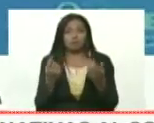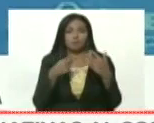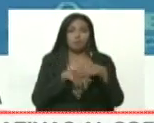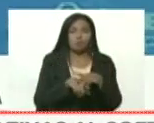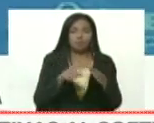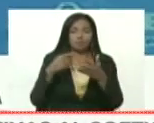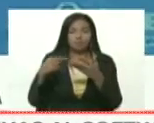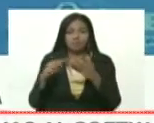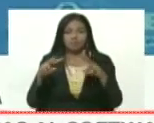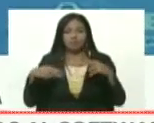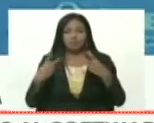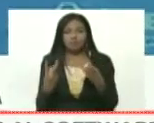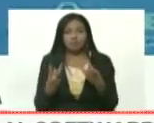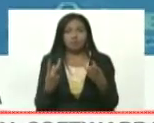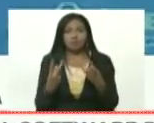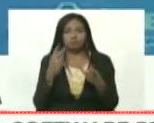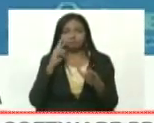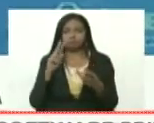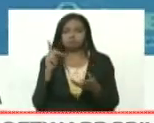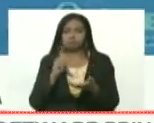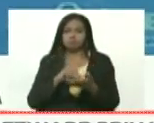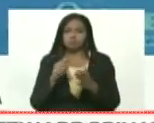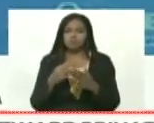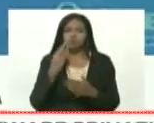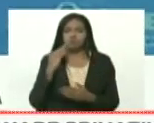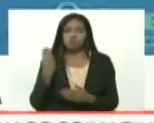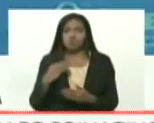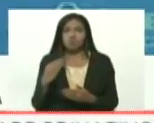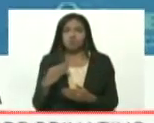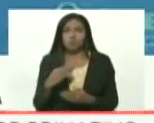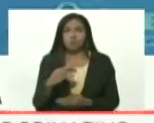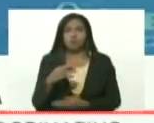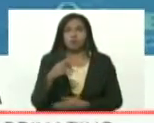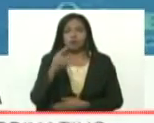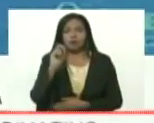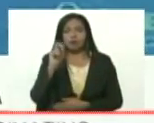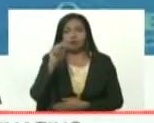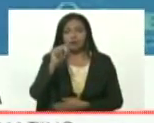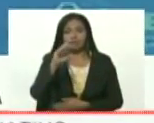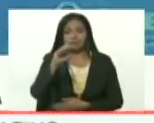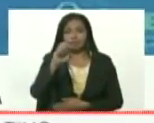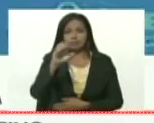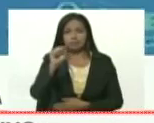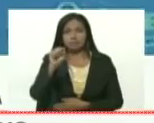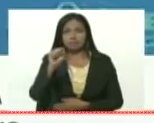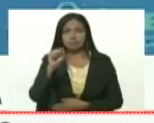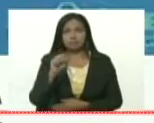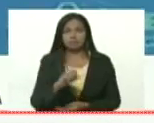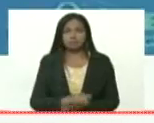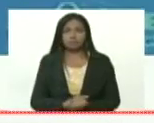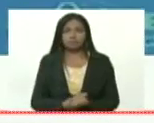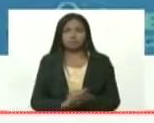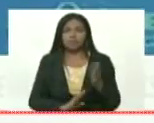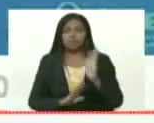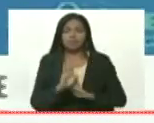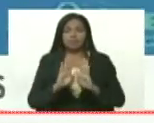otros innovadores, se nos presentó el joven Ramsés Cornelis. Ramsés